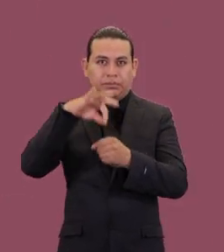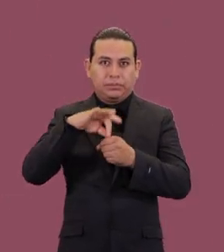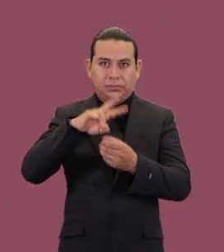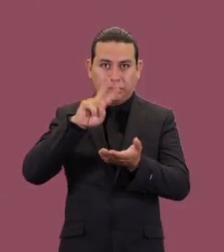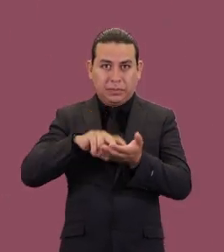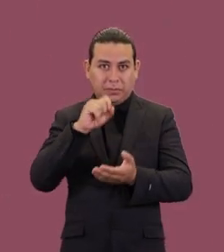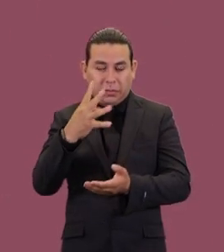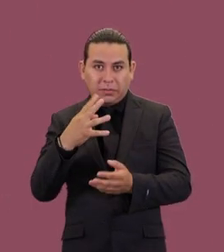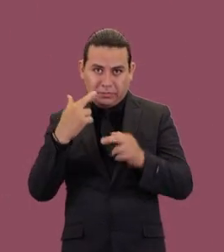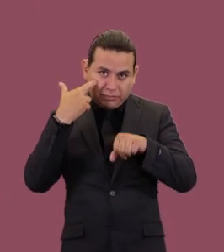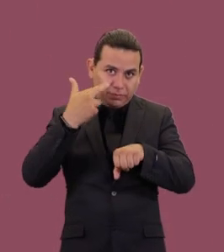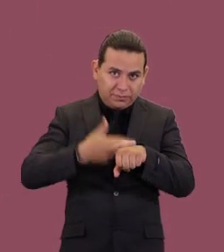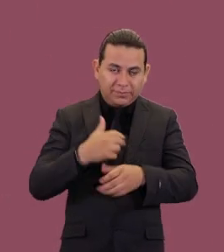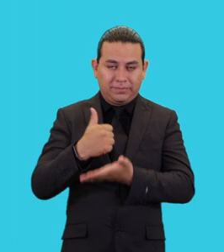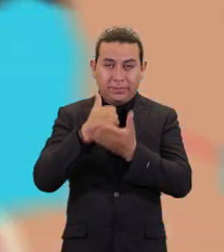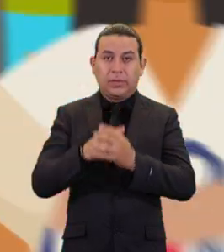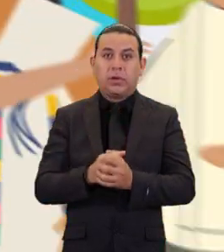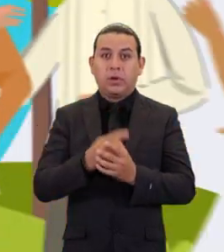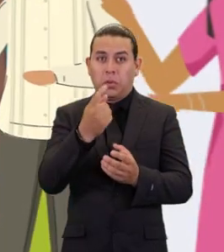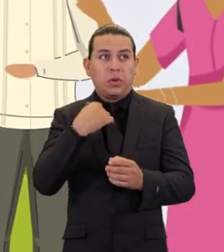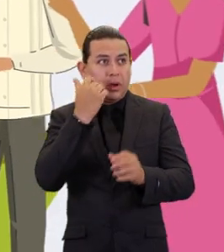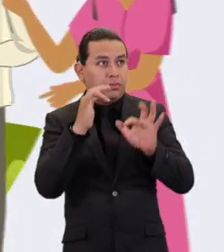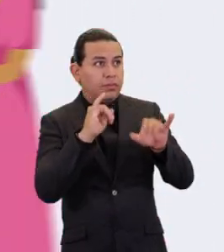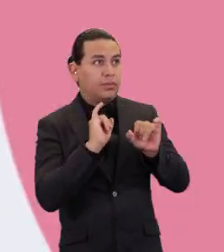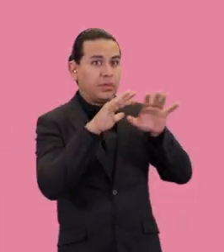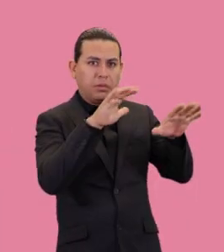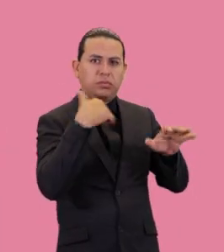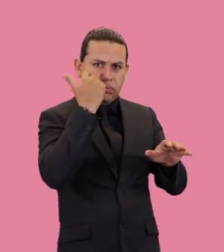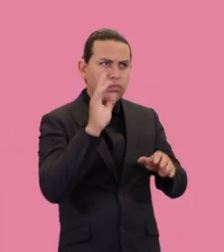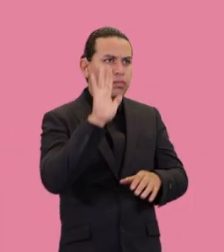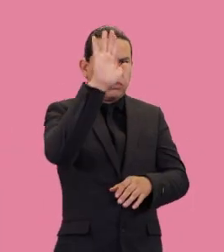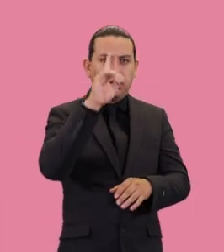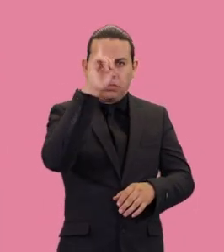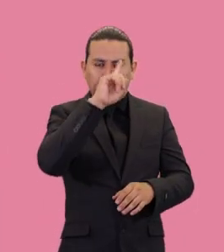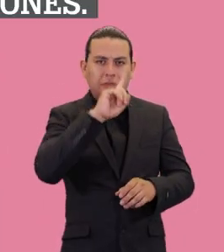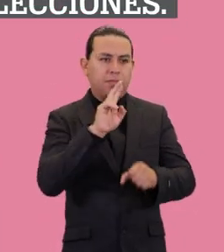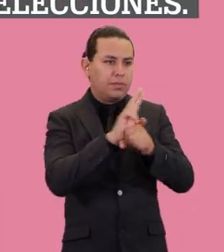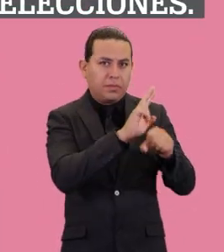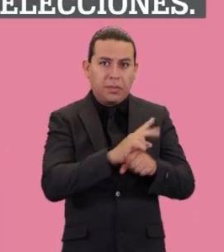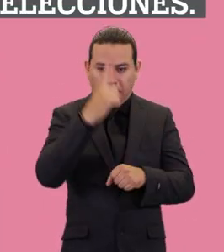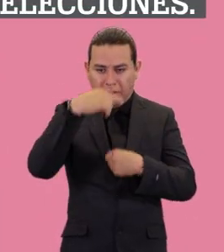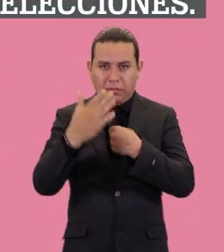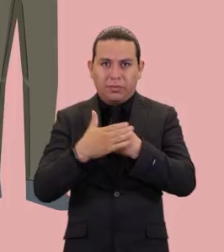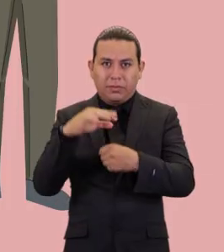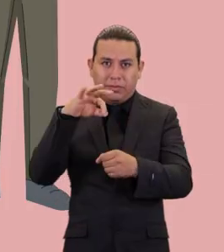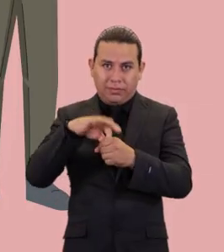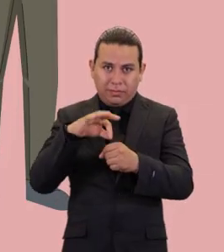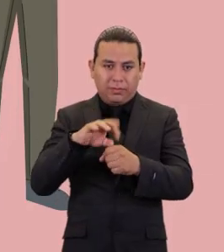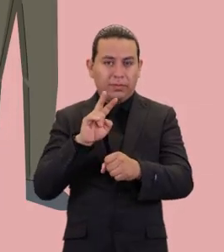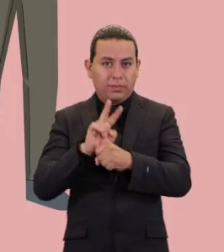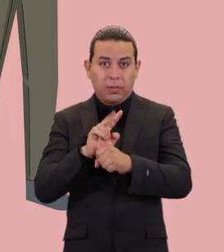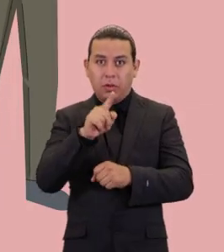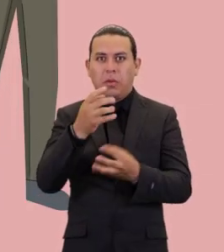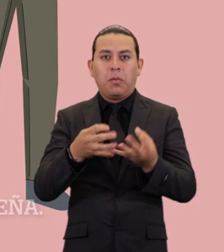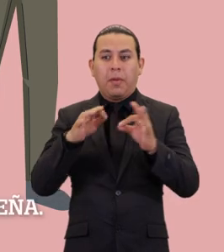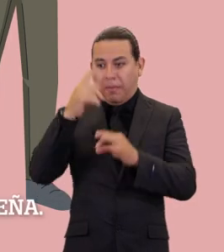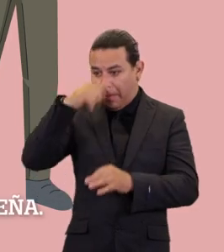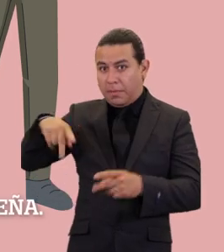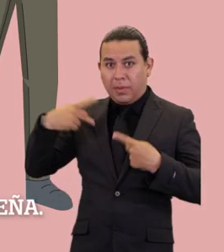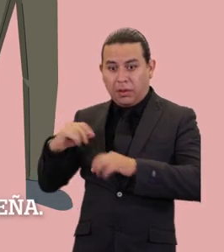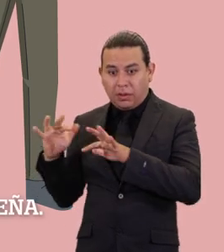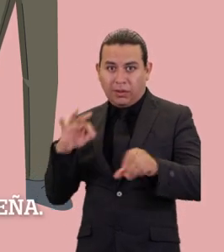assessment y Orthogu source